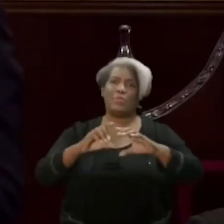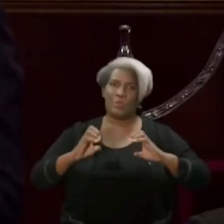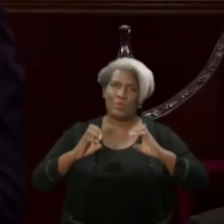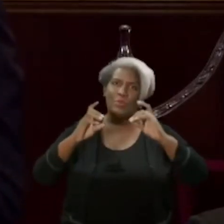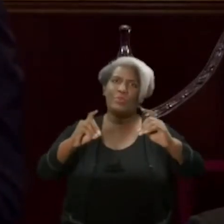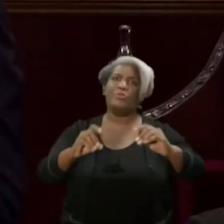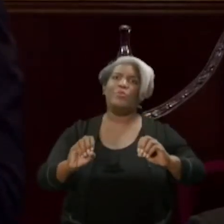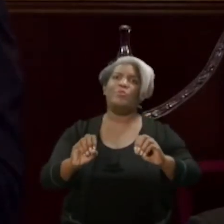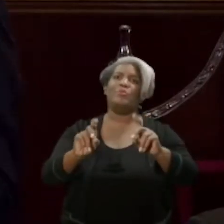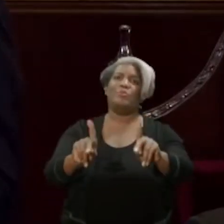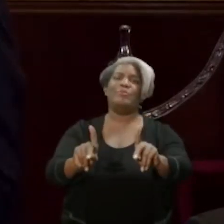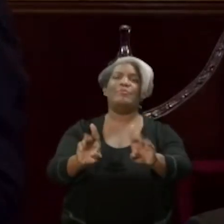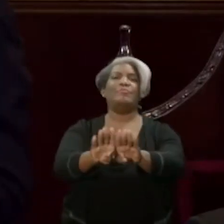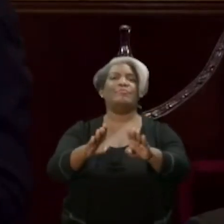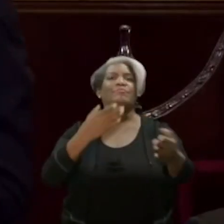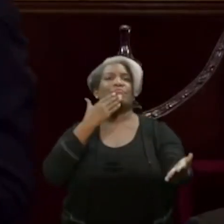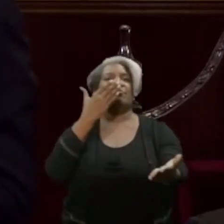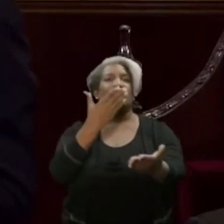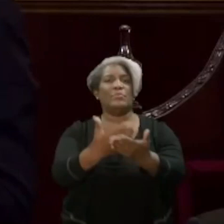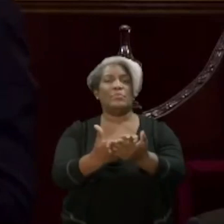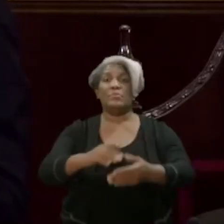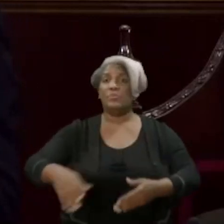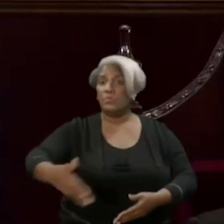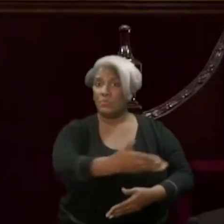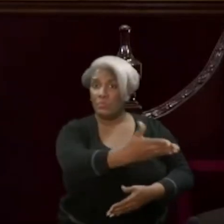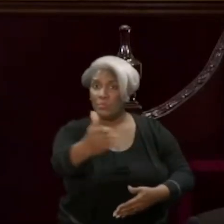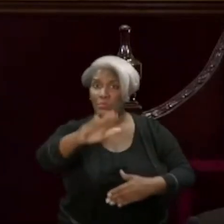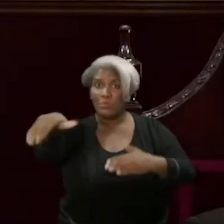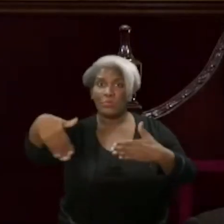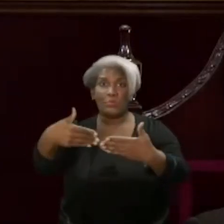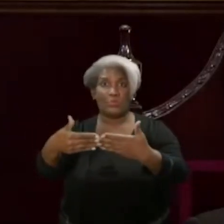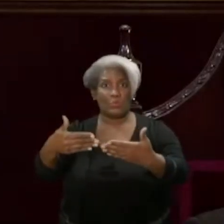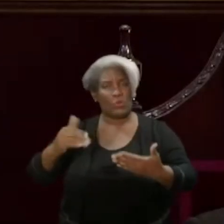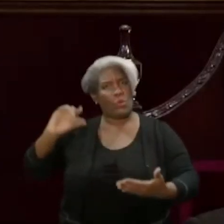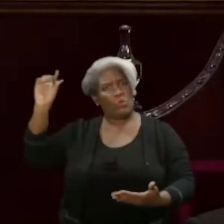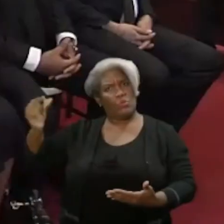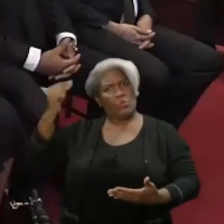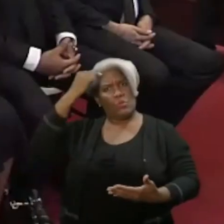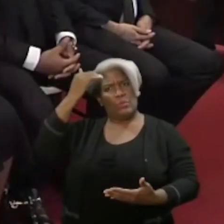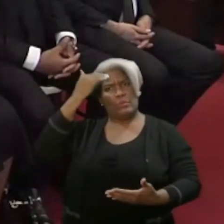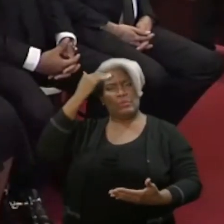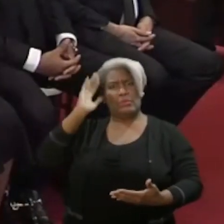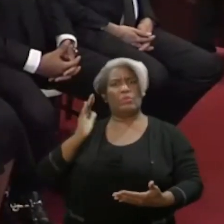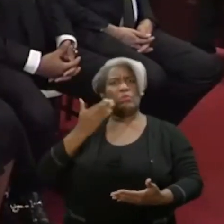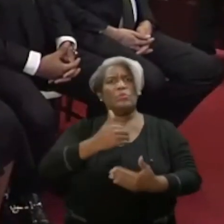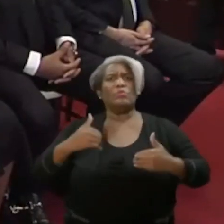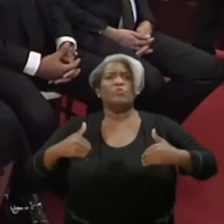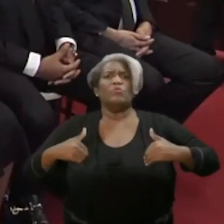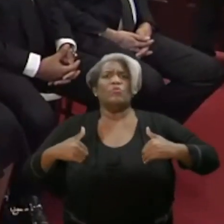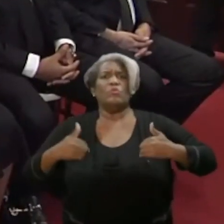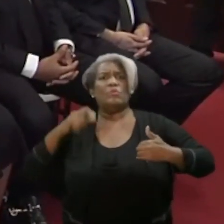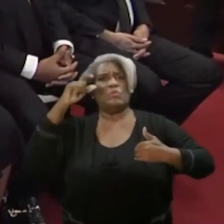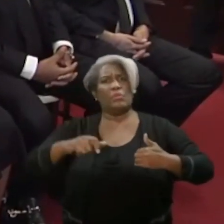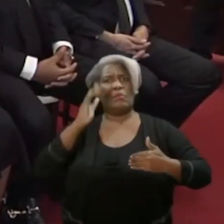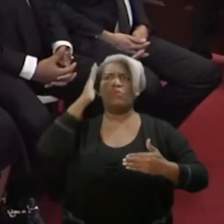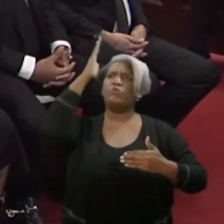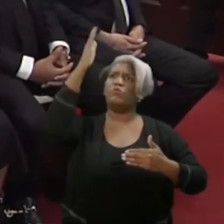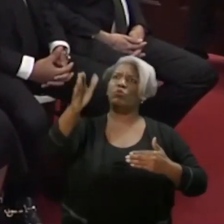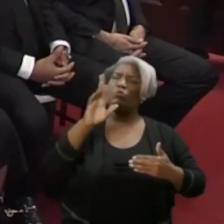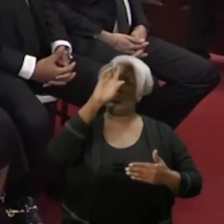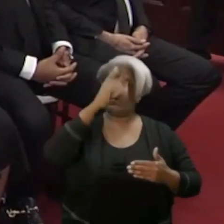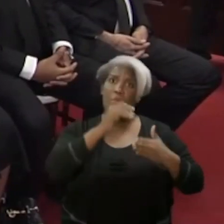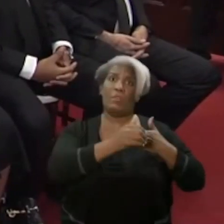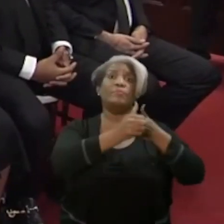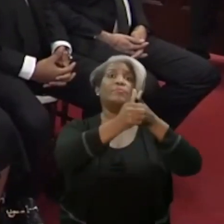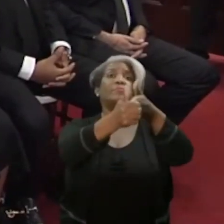educación. Asambleístas, este gobierno tiene claro que es nuestra juventud que tiene que liderar el futuro de nuestro país. Y